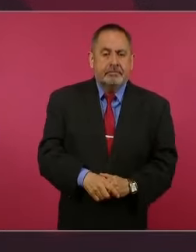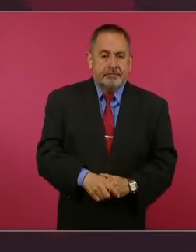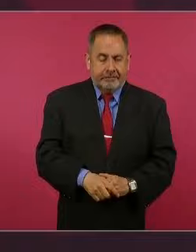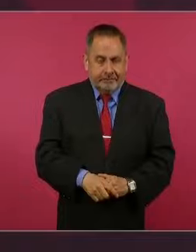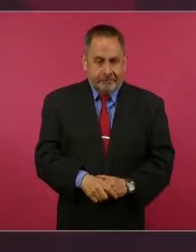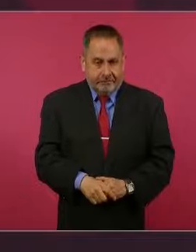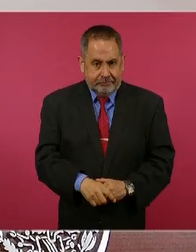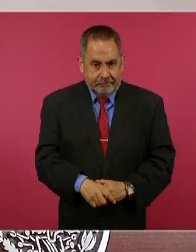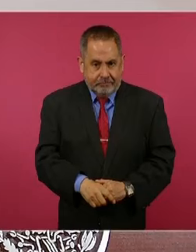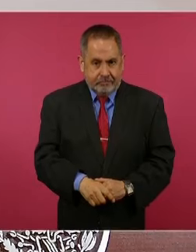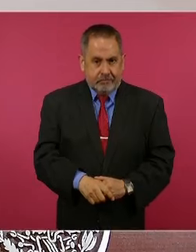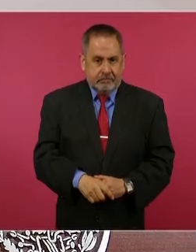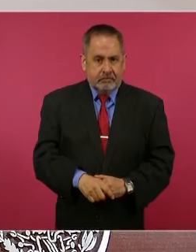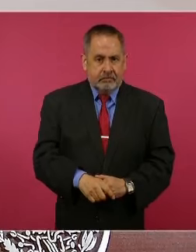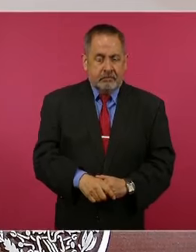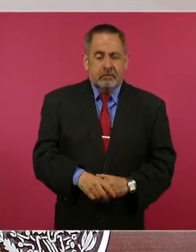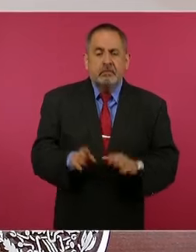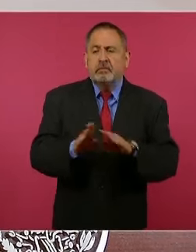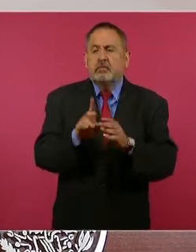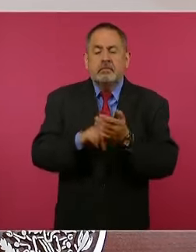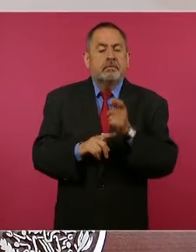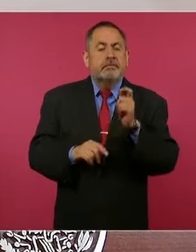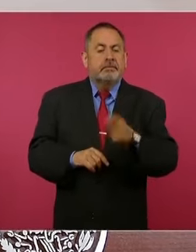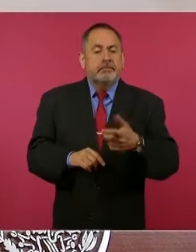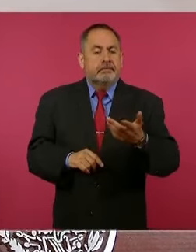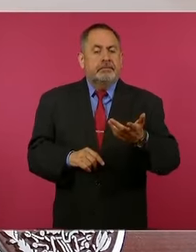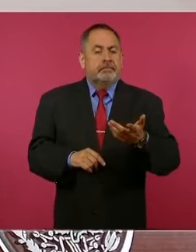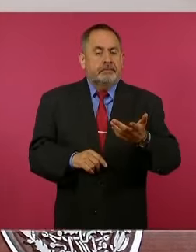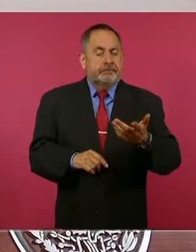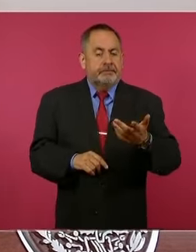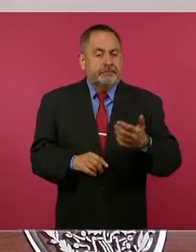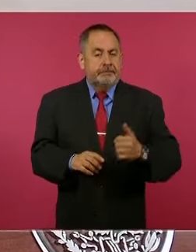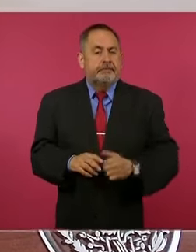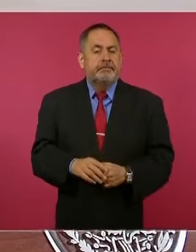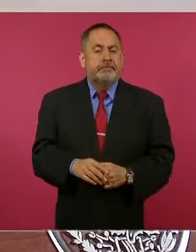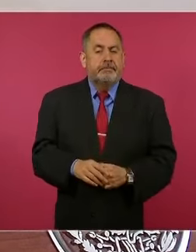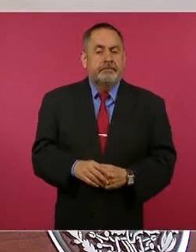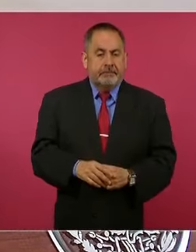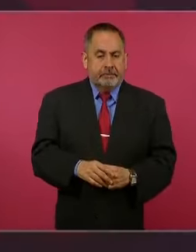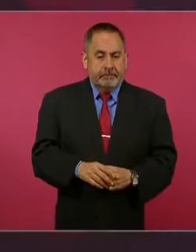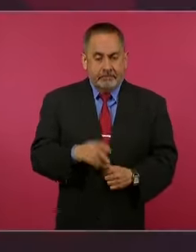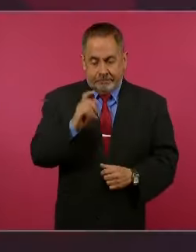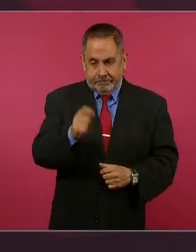entonces solo se puede resistir